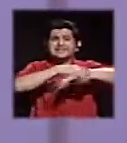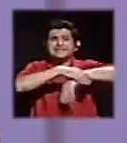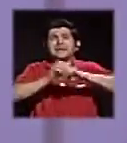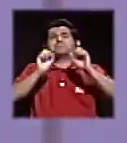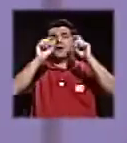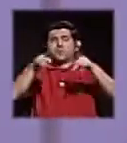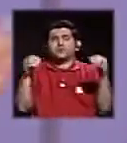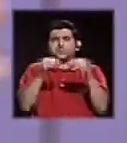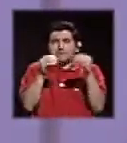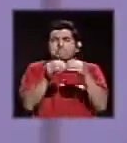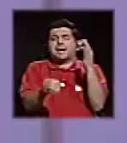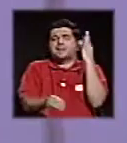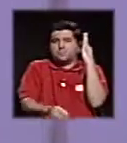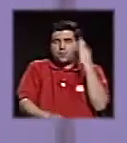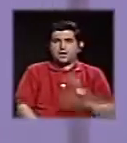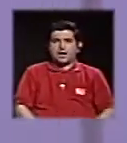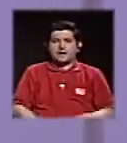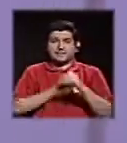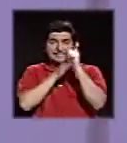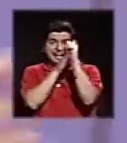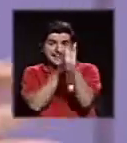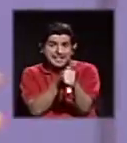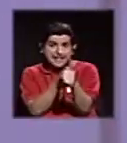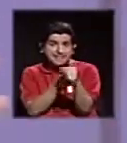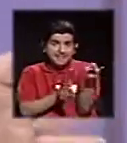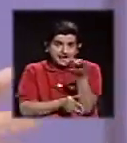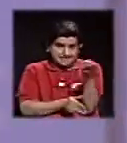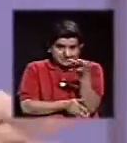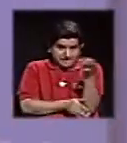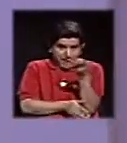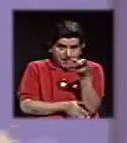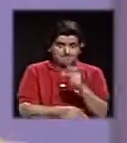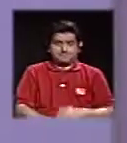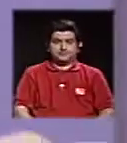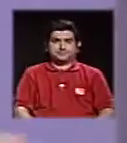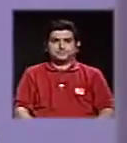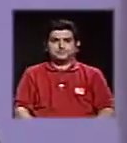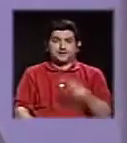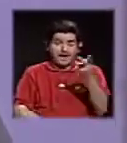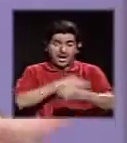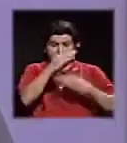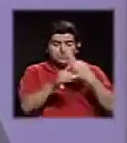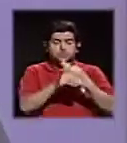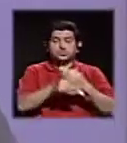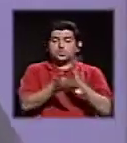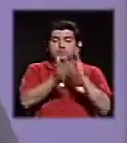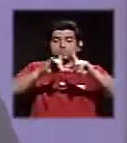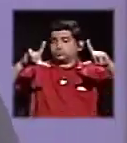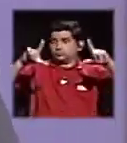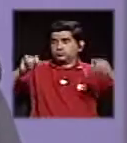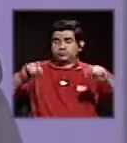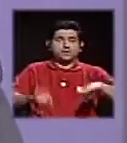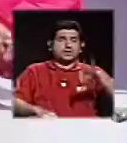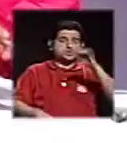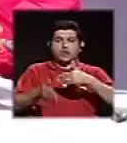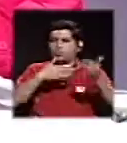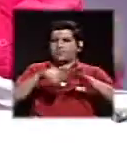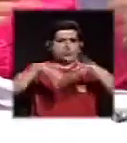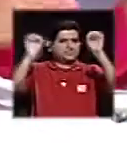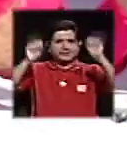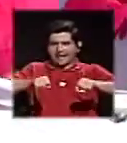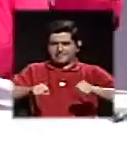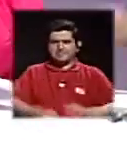permitido mayores mujeres encabezando en ambos en ambos tipos de papeletas que se eligen por uno u otro